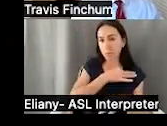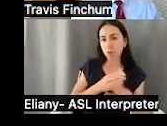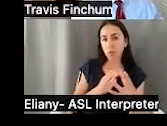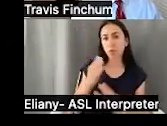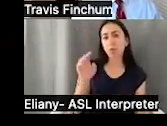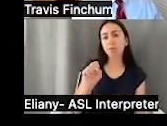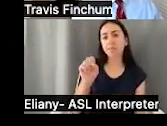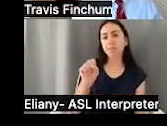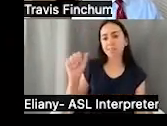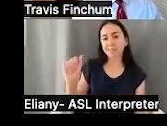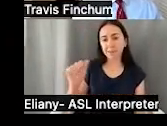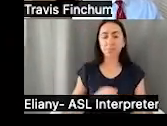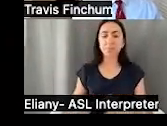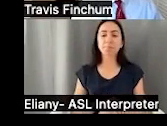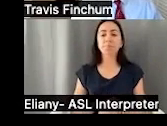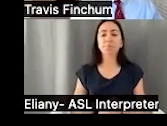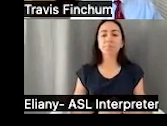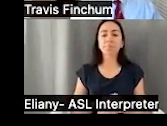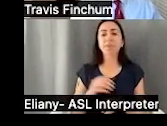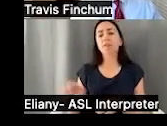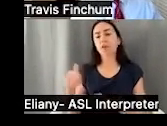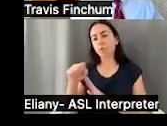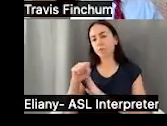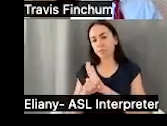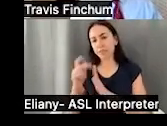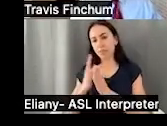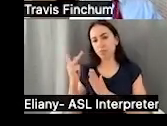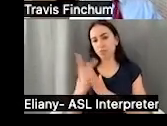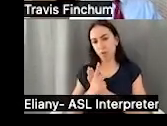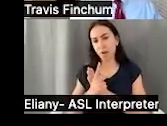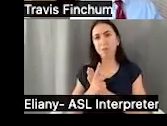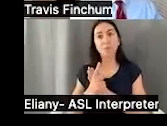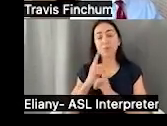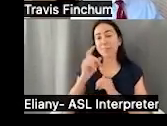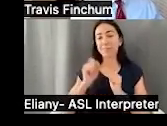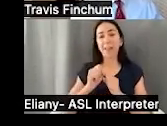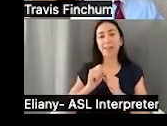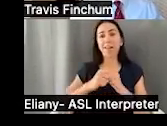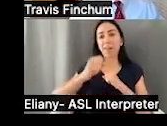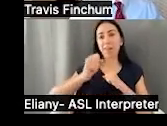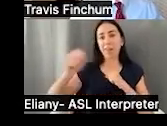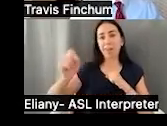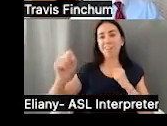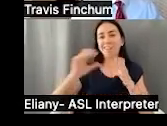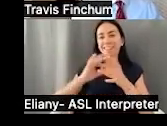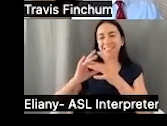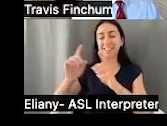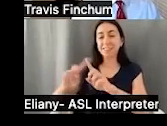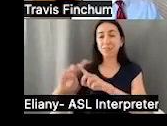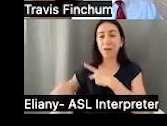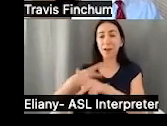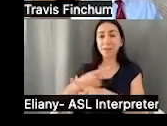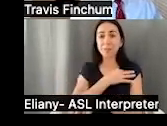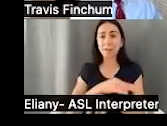beneficios federales por Social Security y también otros programas estatales. Podemos planificar todo un